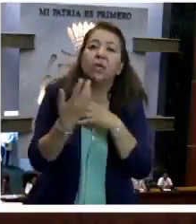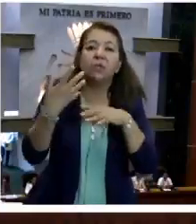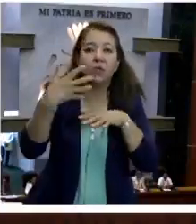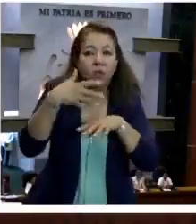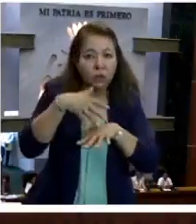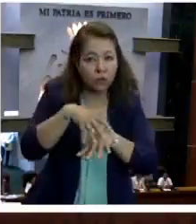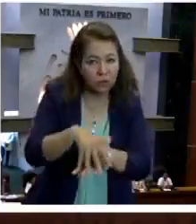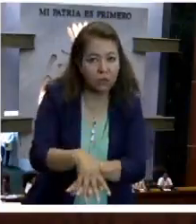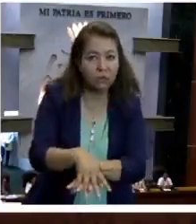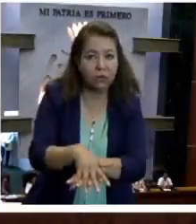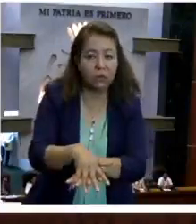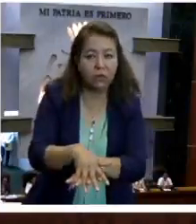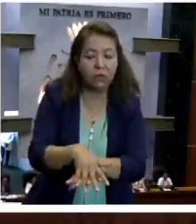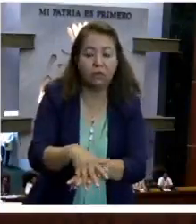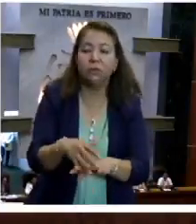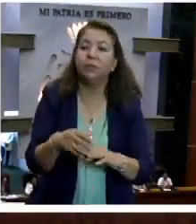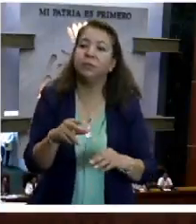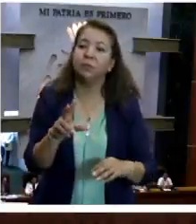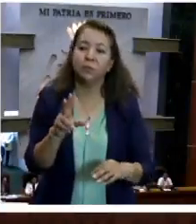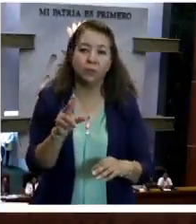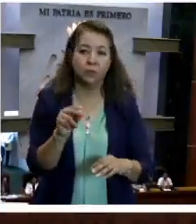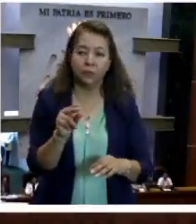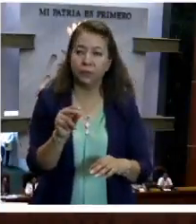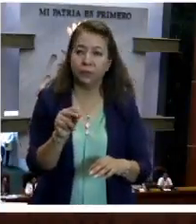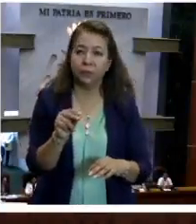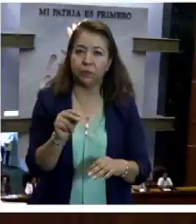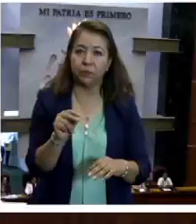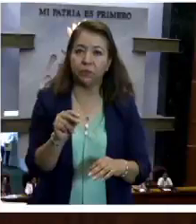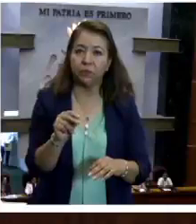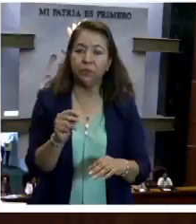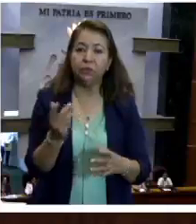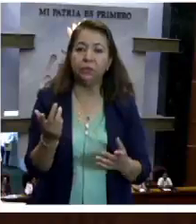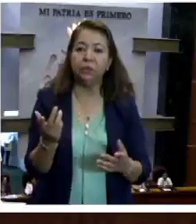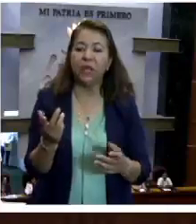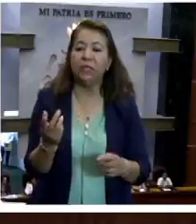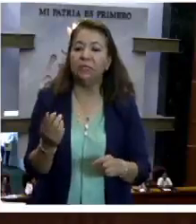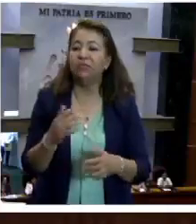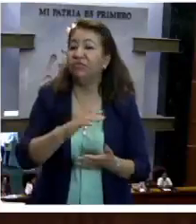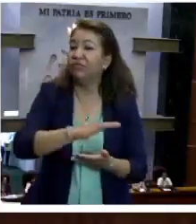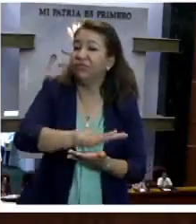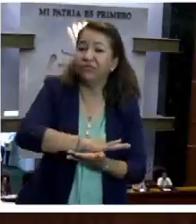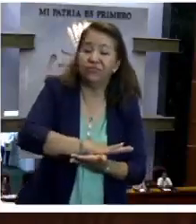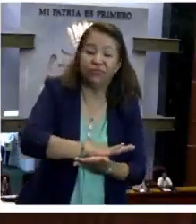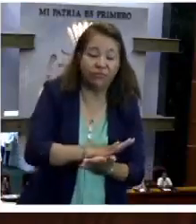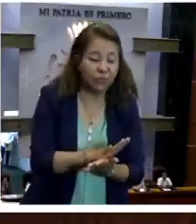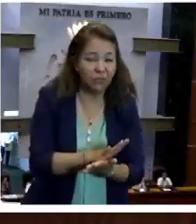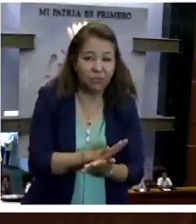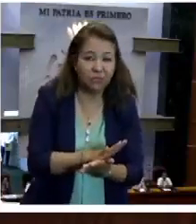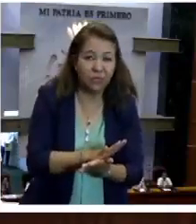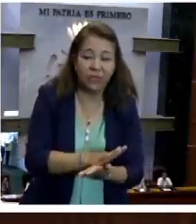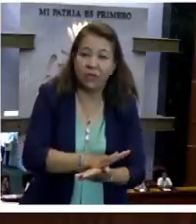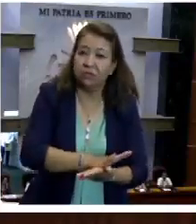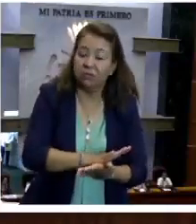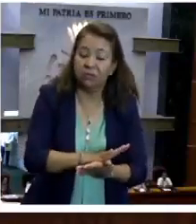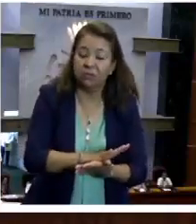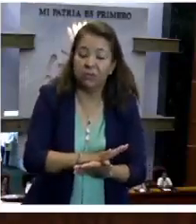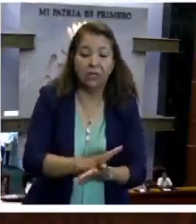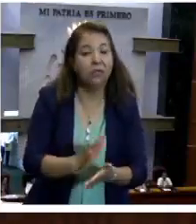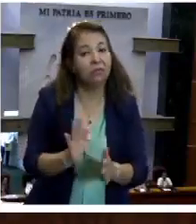No promover por ningún motivo la discriminación, por el